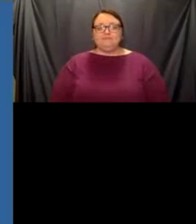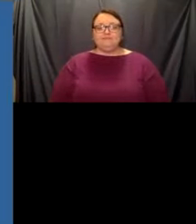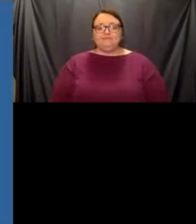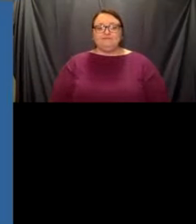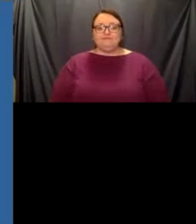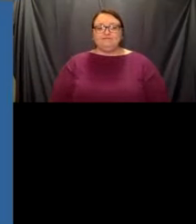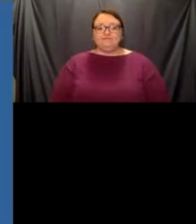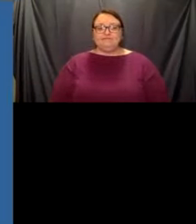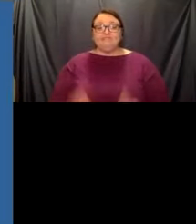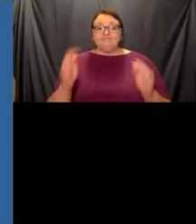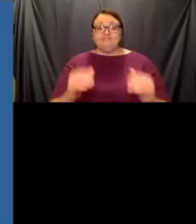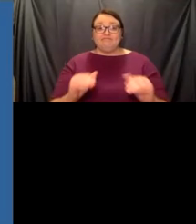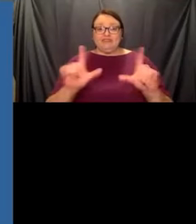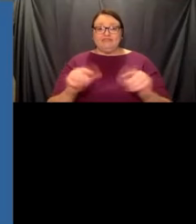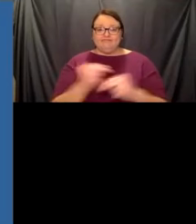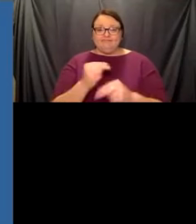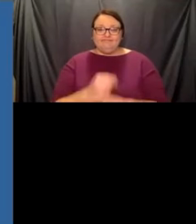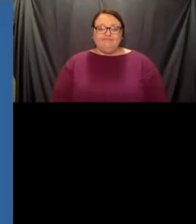All right, next slide.